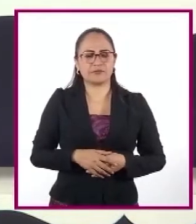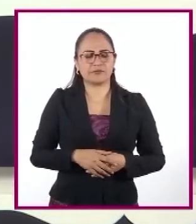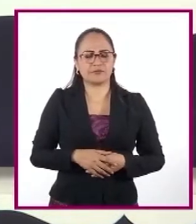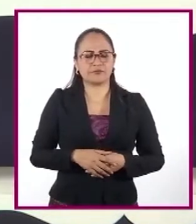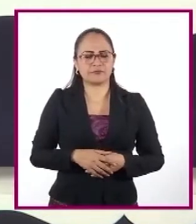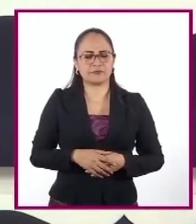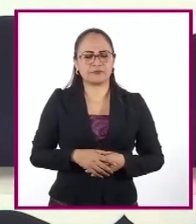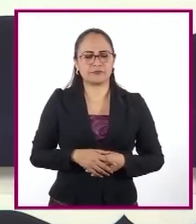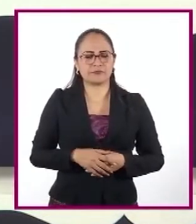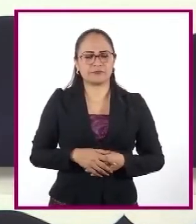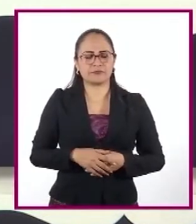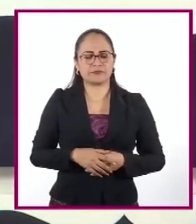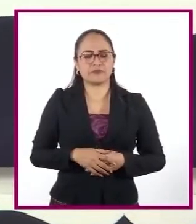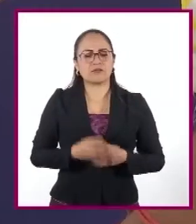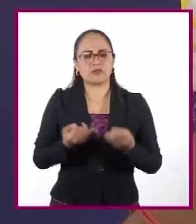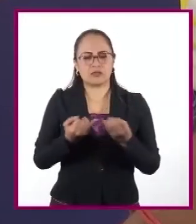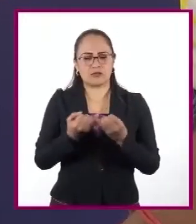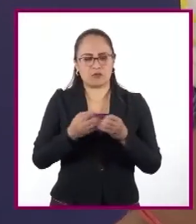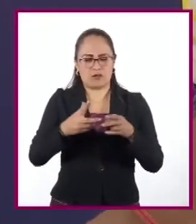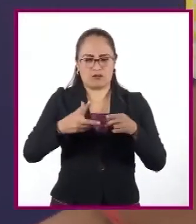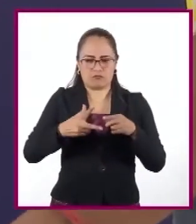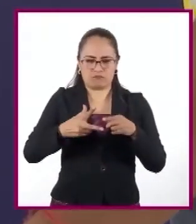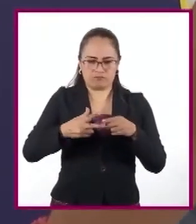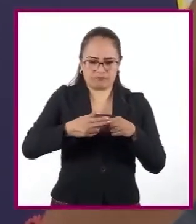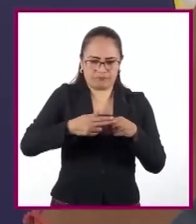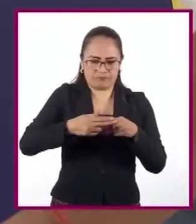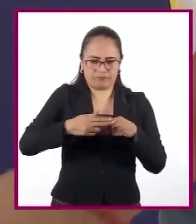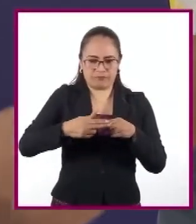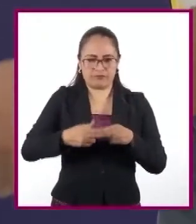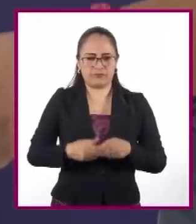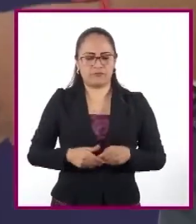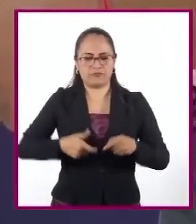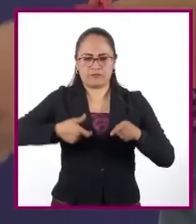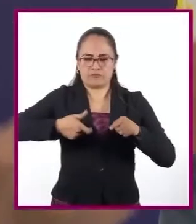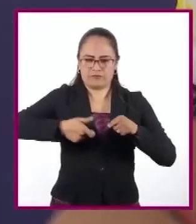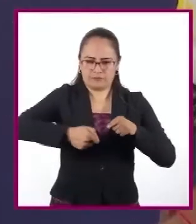Me apoyaré nuevamente con las pinzas.